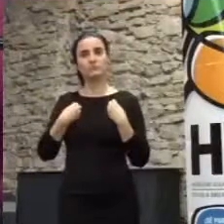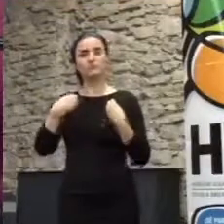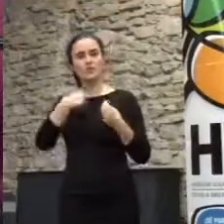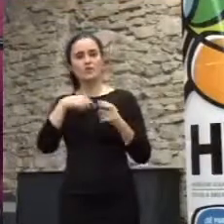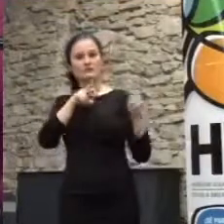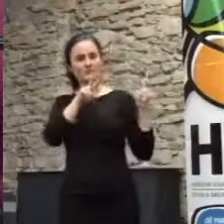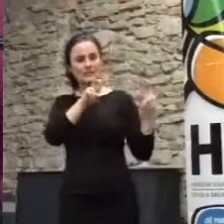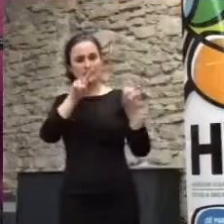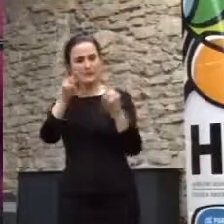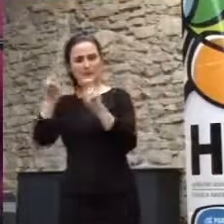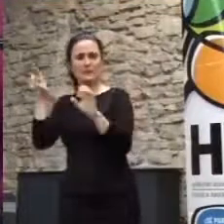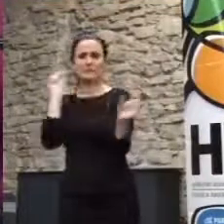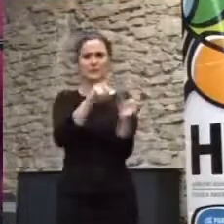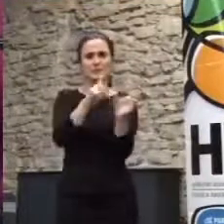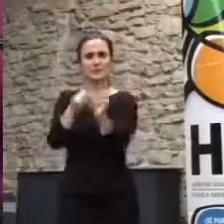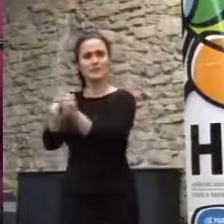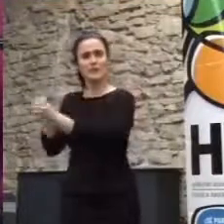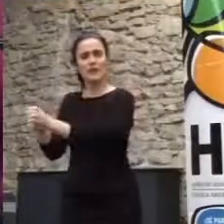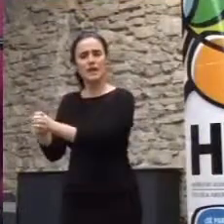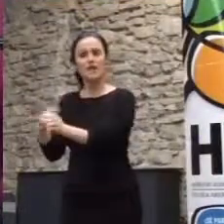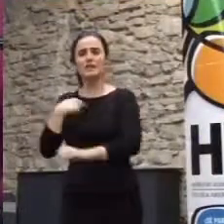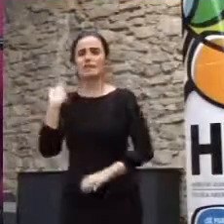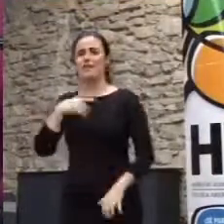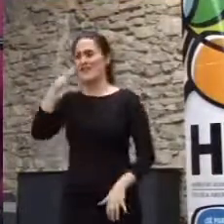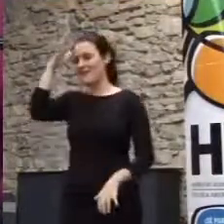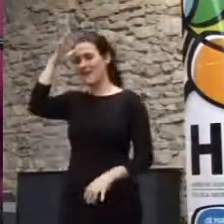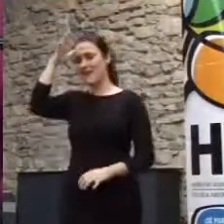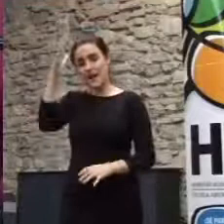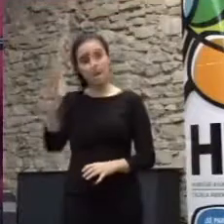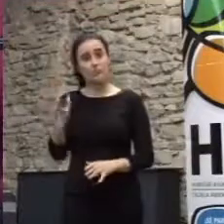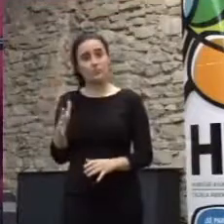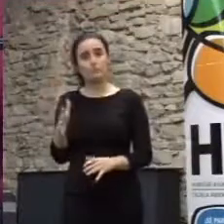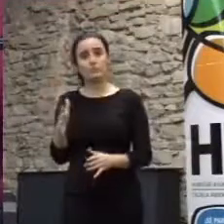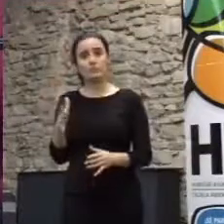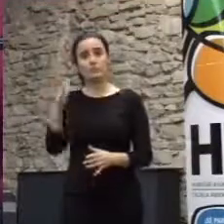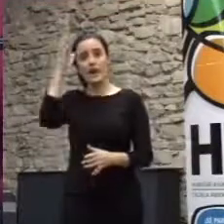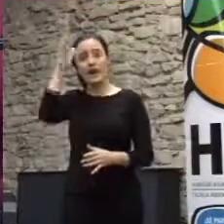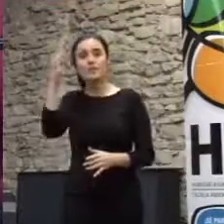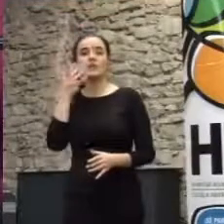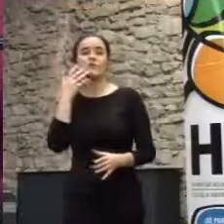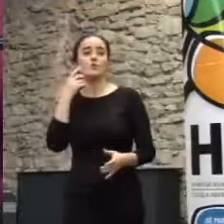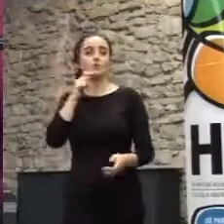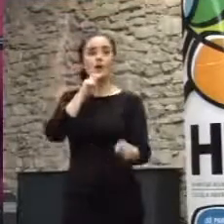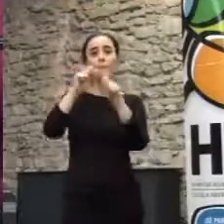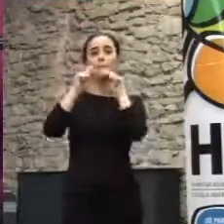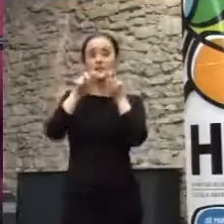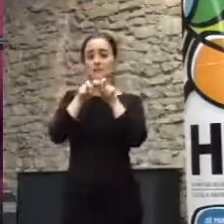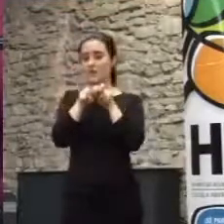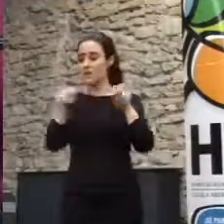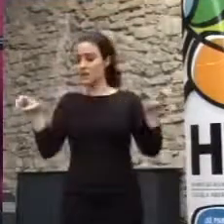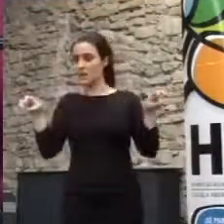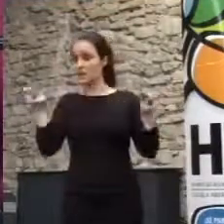muchos temas y estoy harto de que hacer ruedas de prensa y que no acuda ni